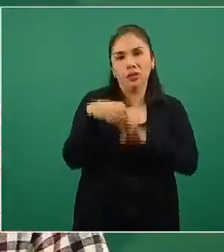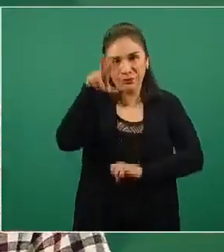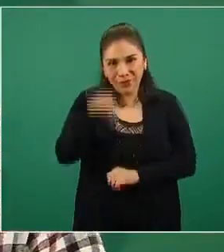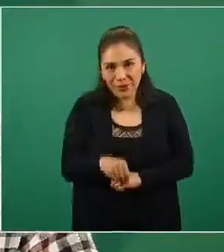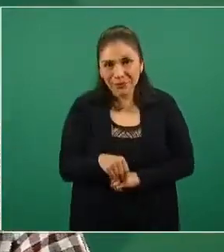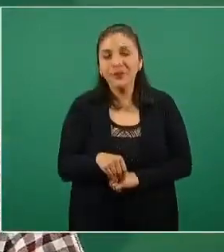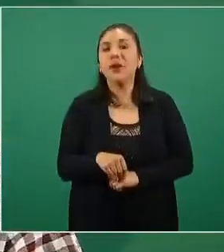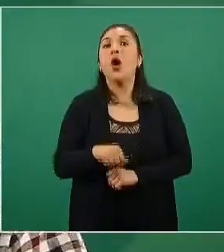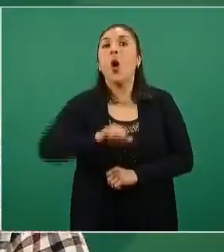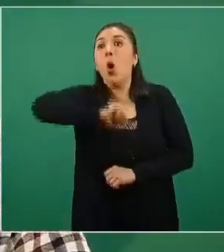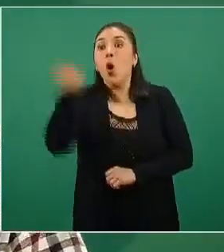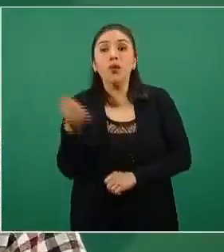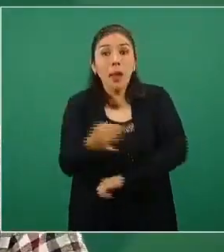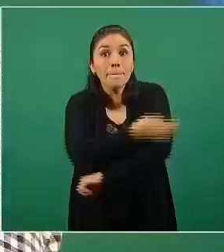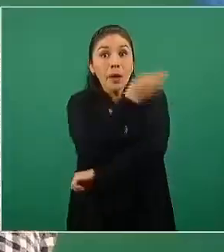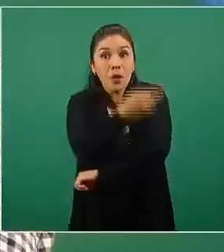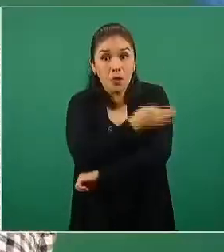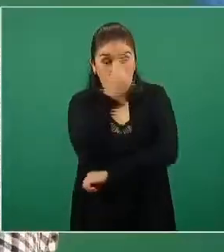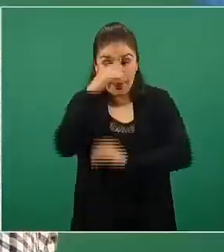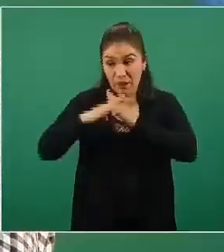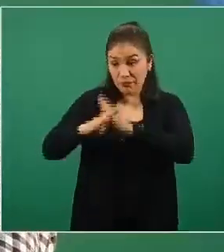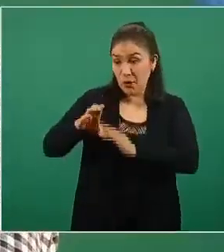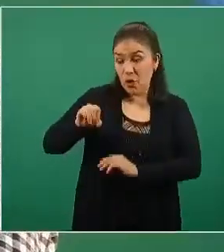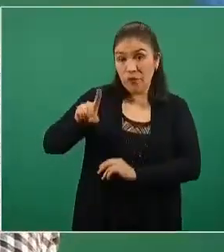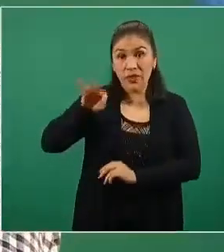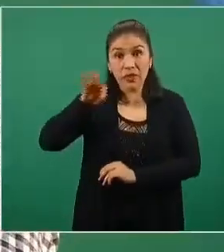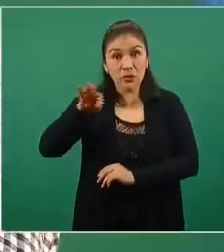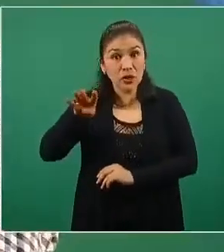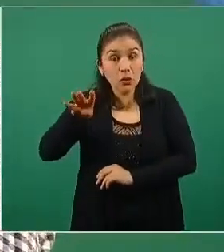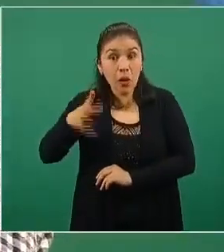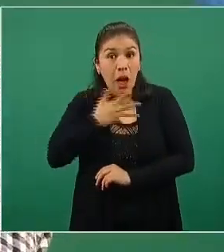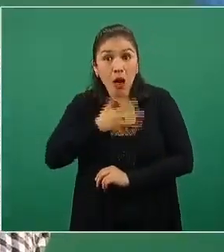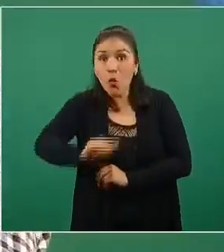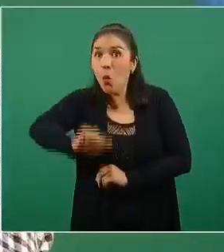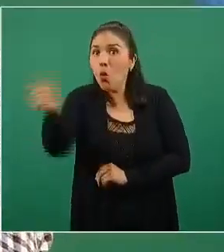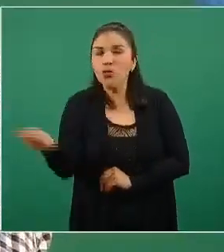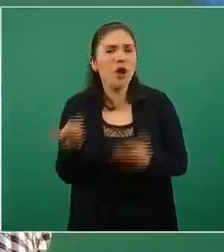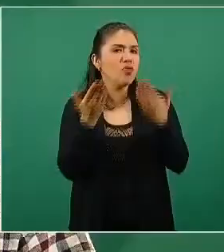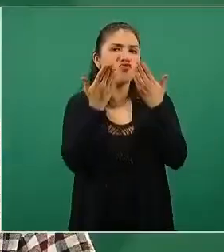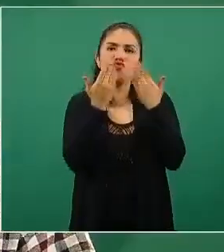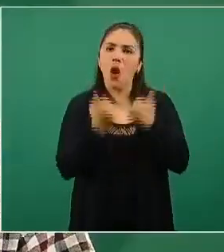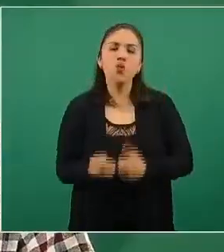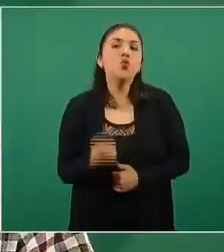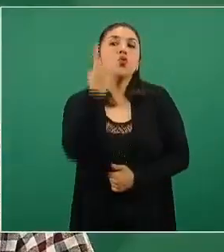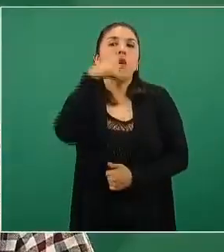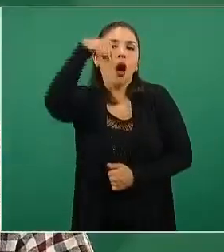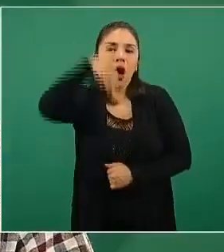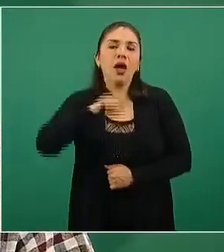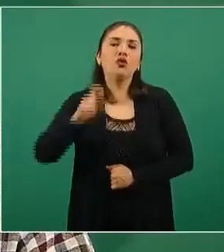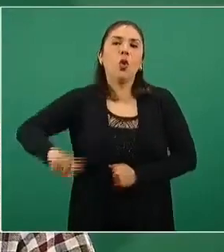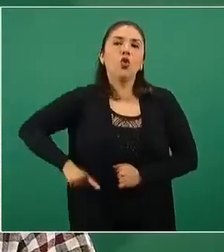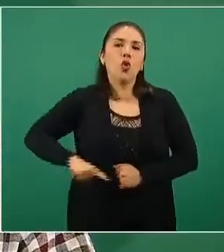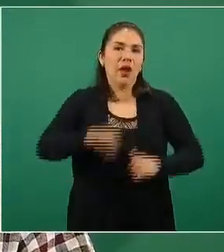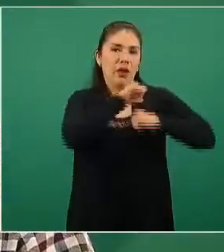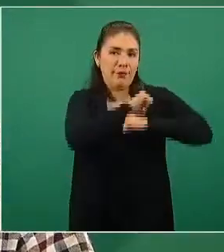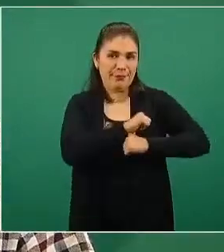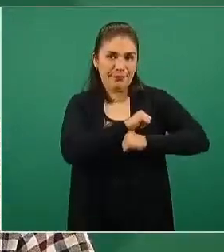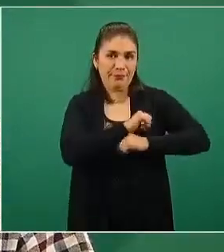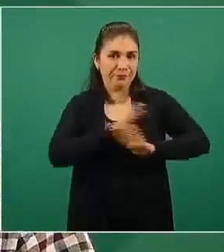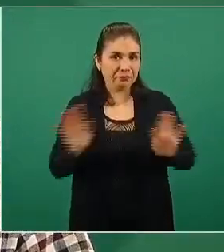conocidos. No hay otra vacuna contra COVID-19 que las que se ponen en el programa del Gobierno de